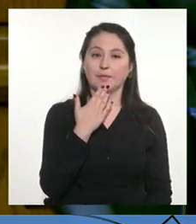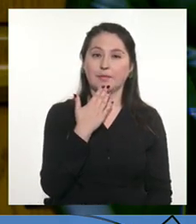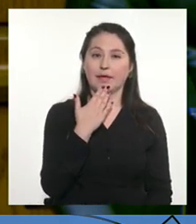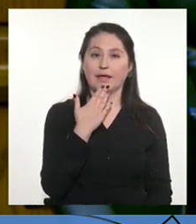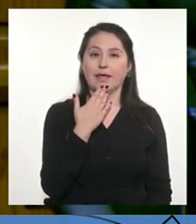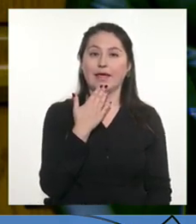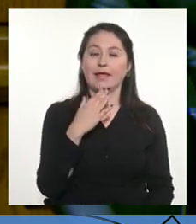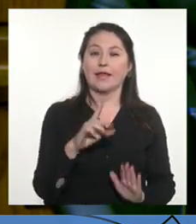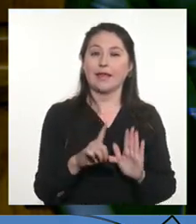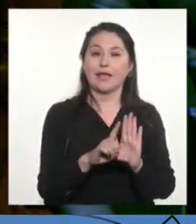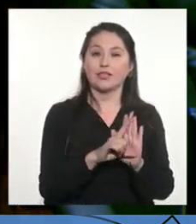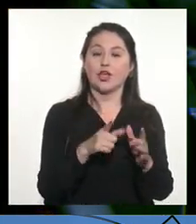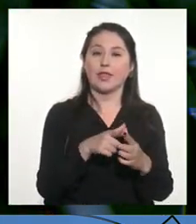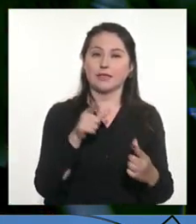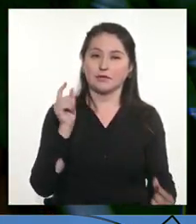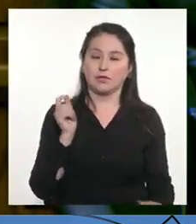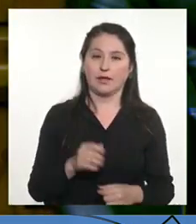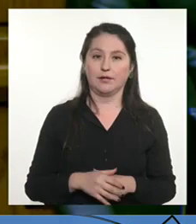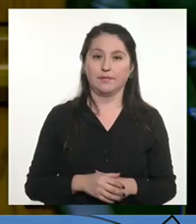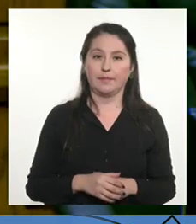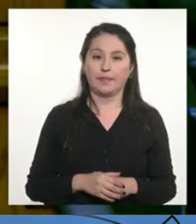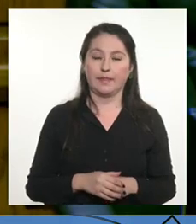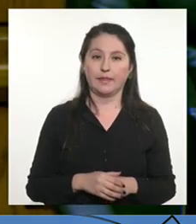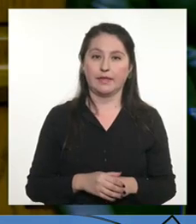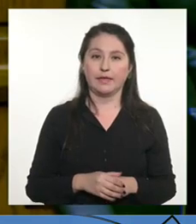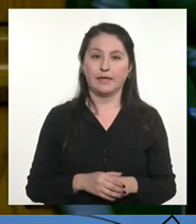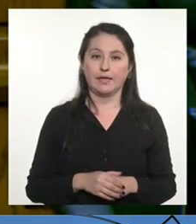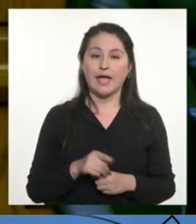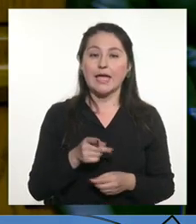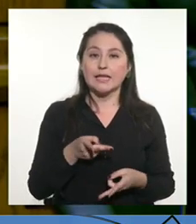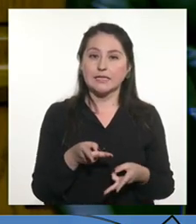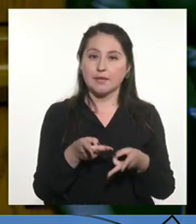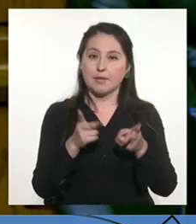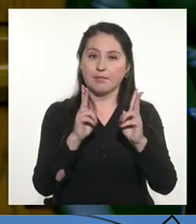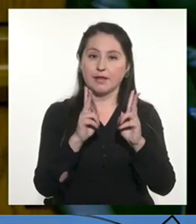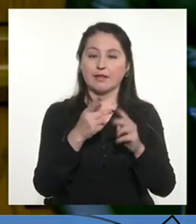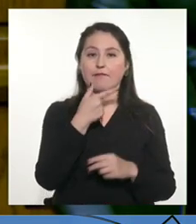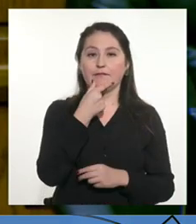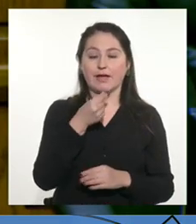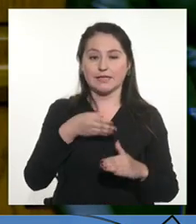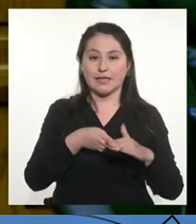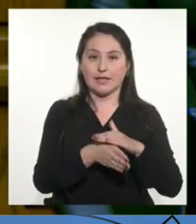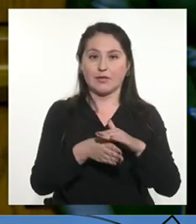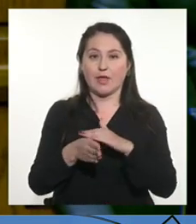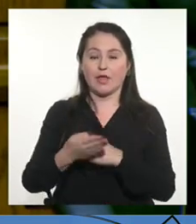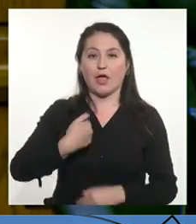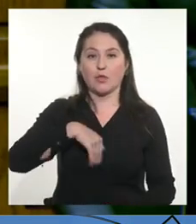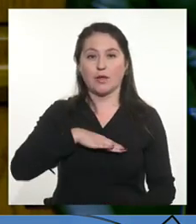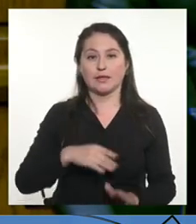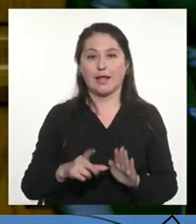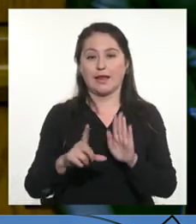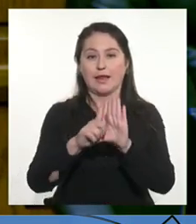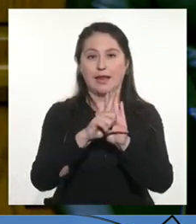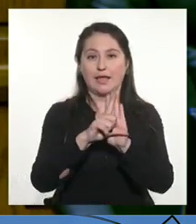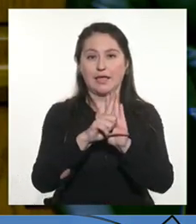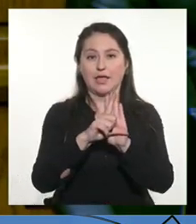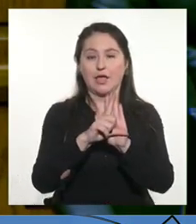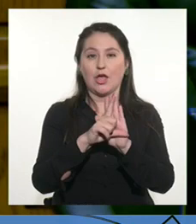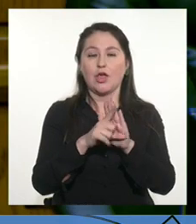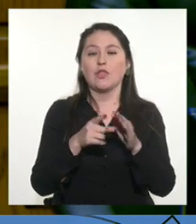nacional aparece como una medida que permitirá el fácil acceso a nuestra legislación de una forma